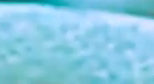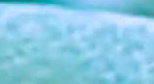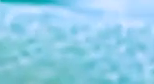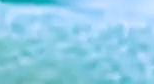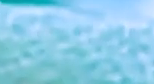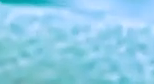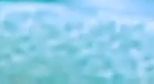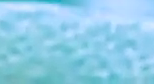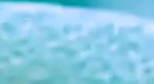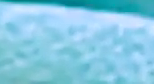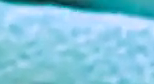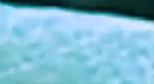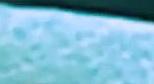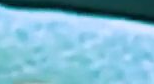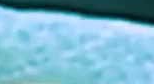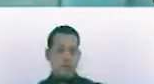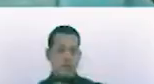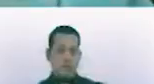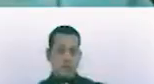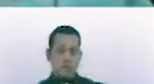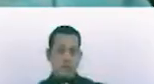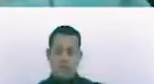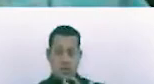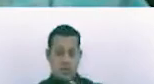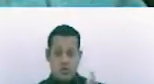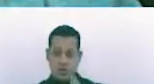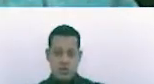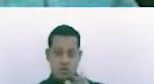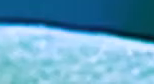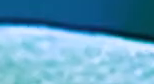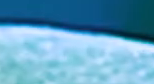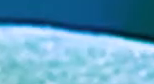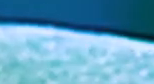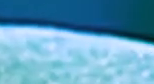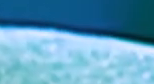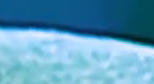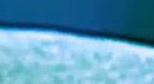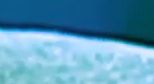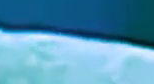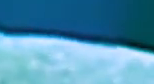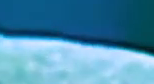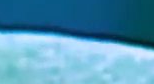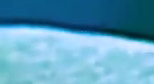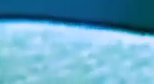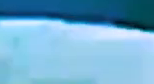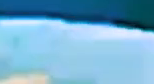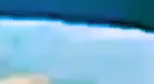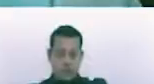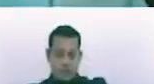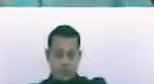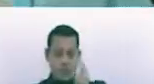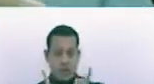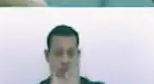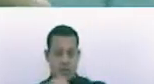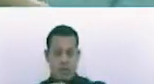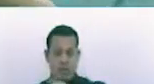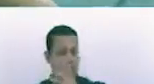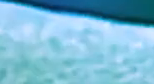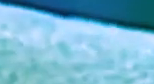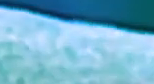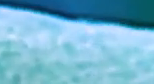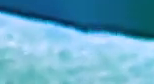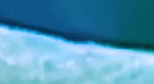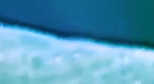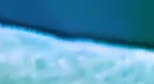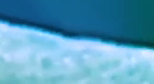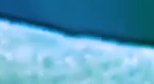quiero aclararle a mi colega diputada. Nosotros no nos estamos oponiendo a que los salvadoreños voten. No nos estamos negando.